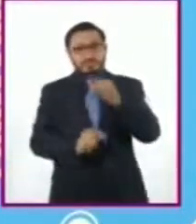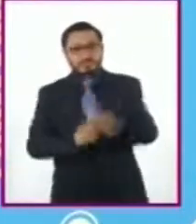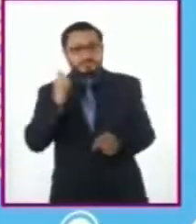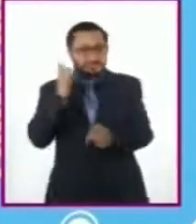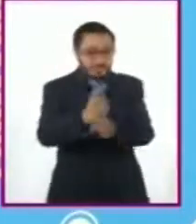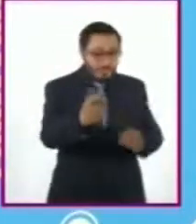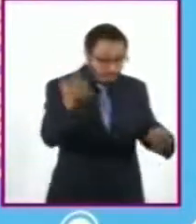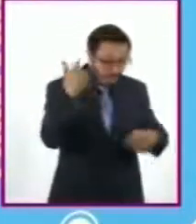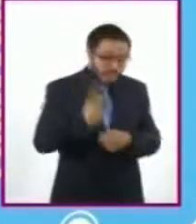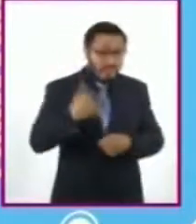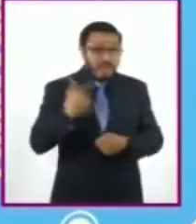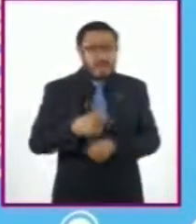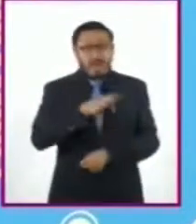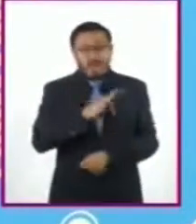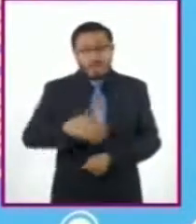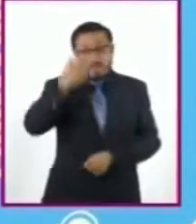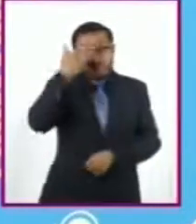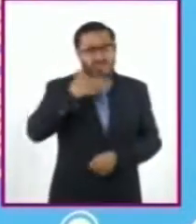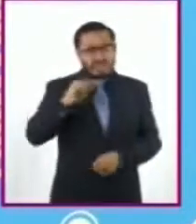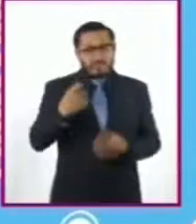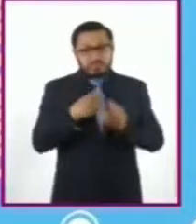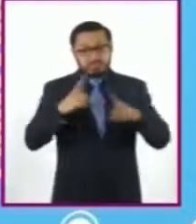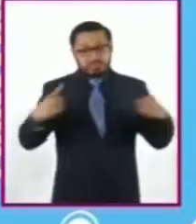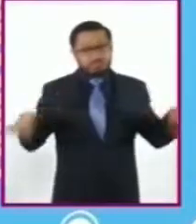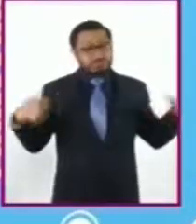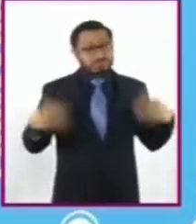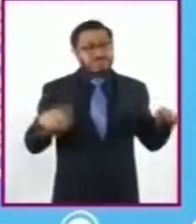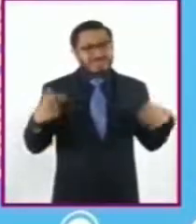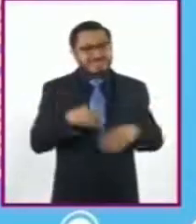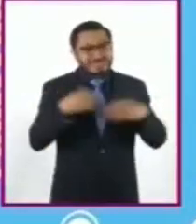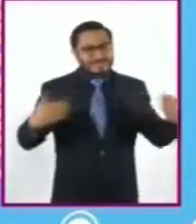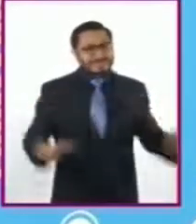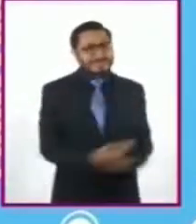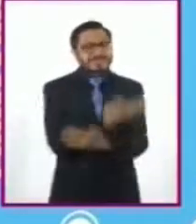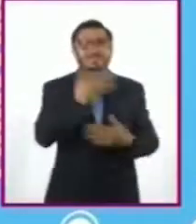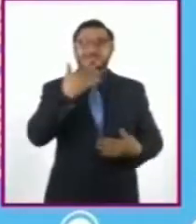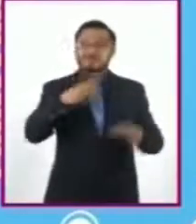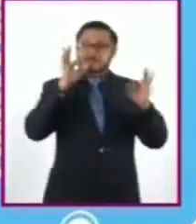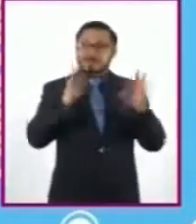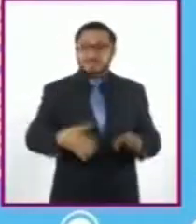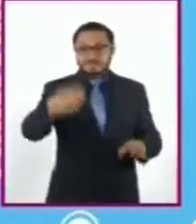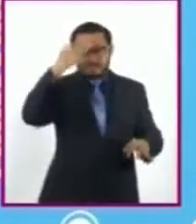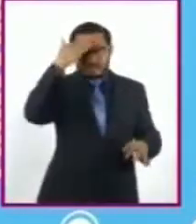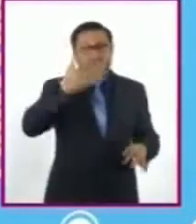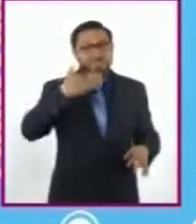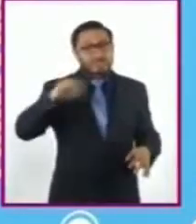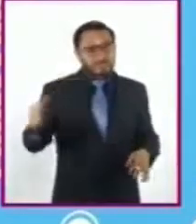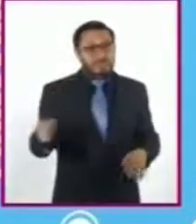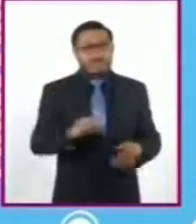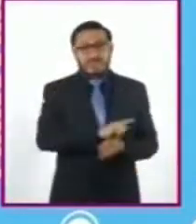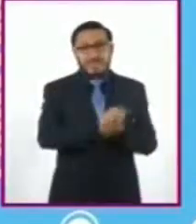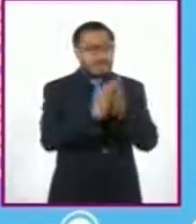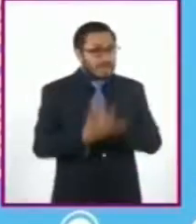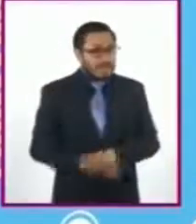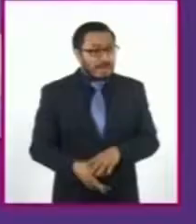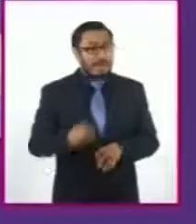podían desarrollar capacidades innatas que convirtieron en talentos, demostrando que